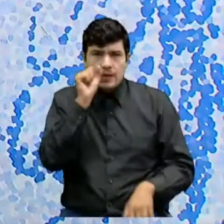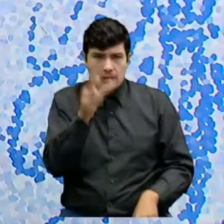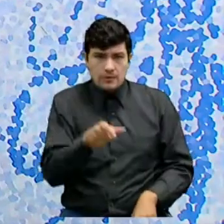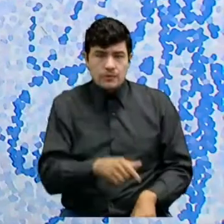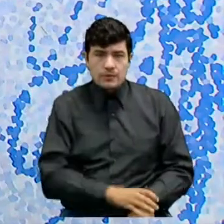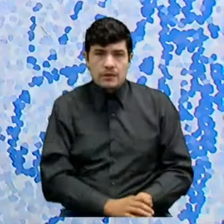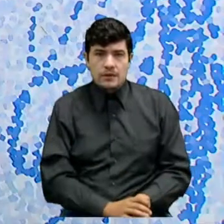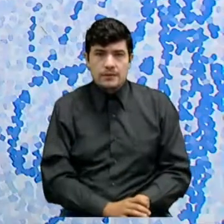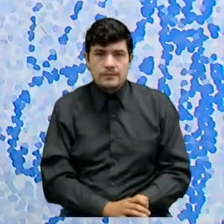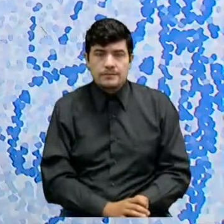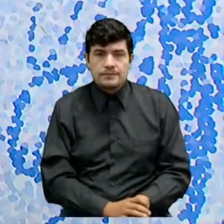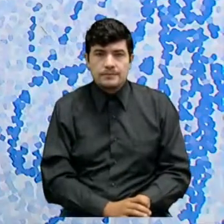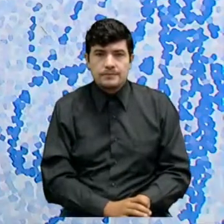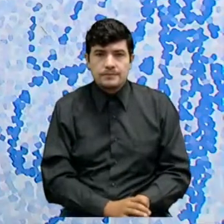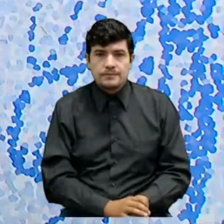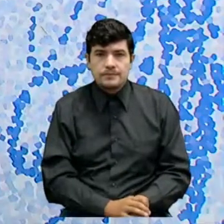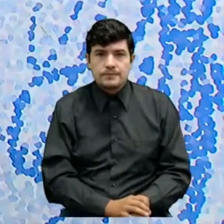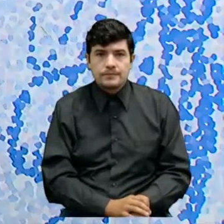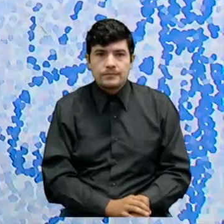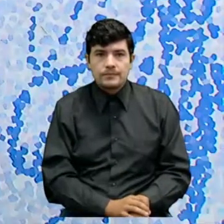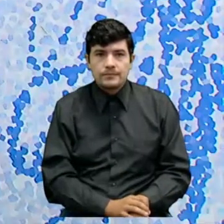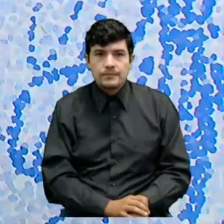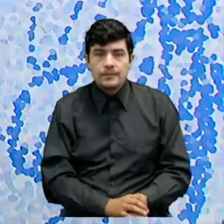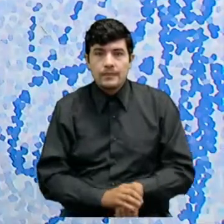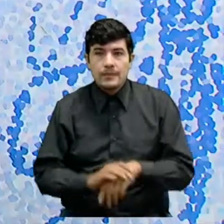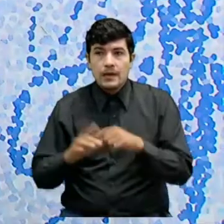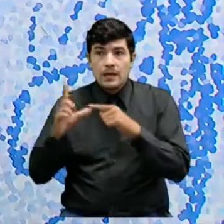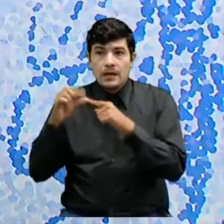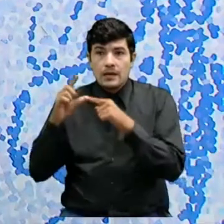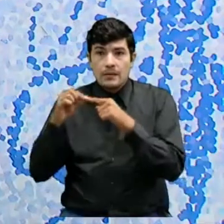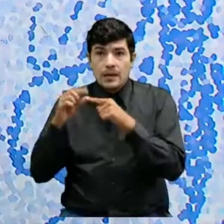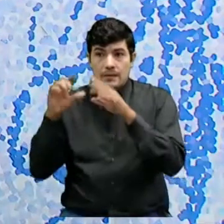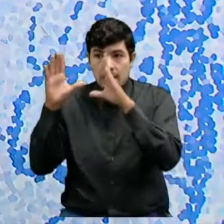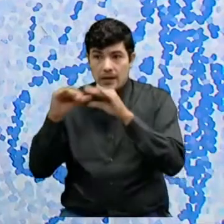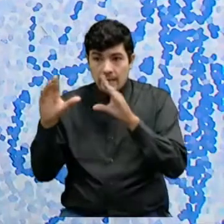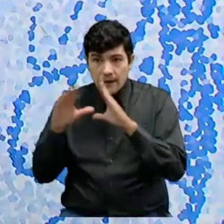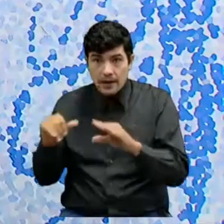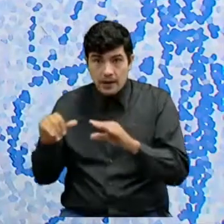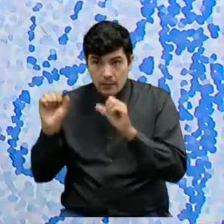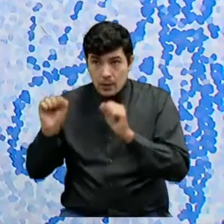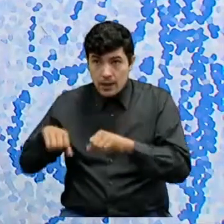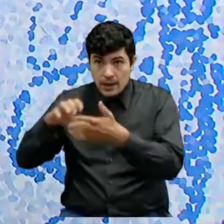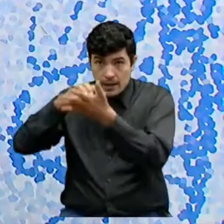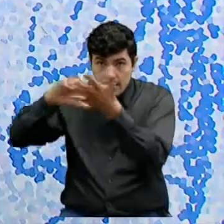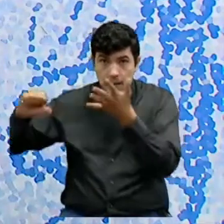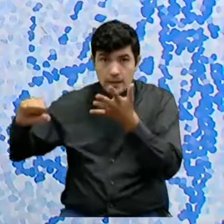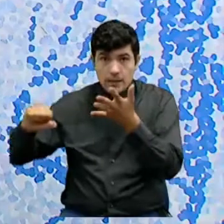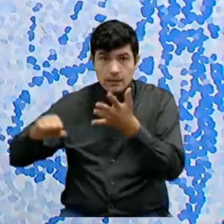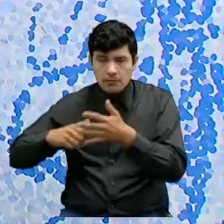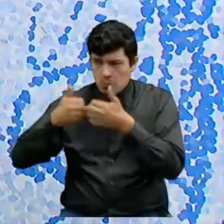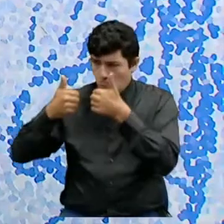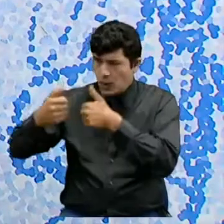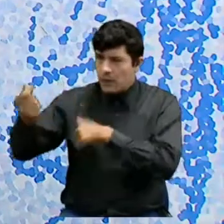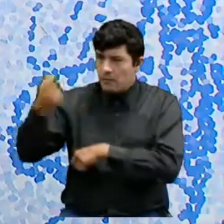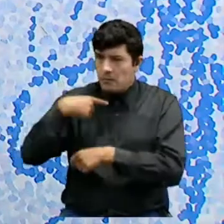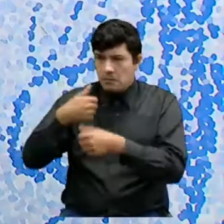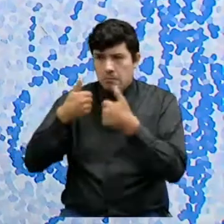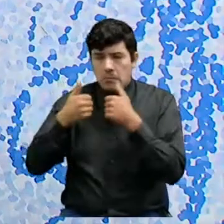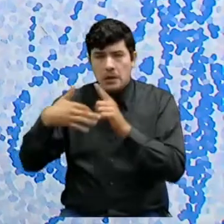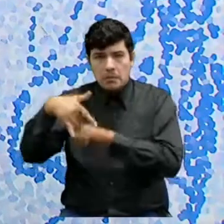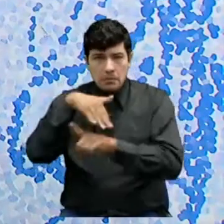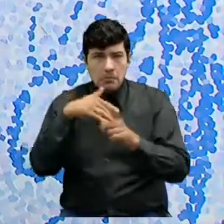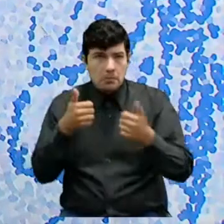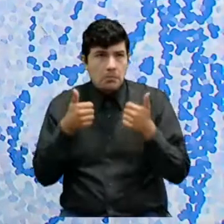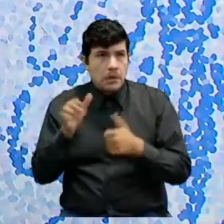preguntarle, ¿las primas de Navidad o las primas son embargables? Bueno, muy buena pregunta también en estas